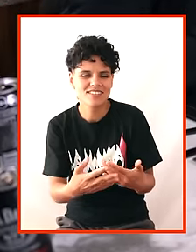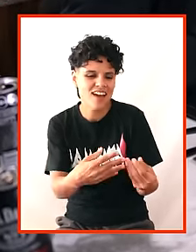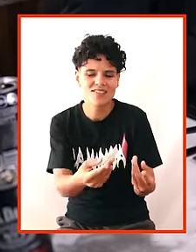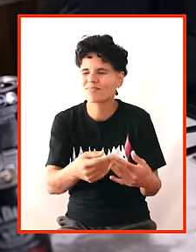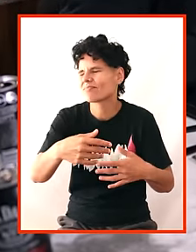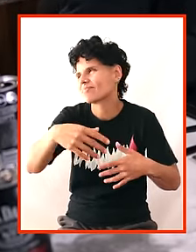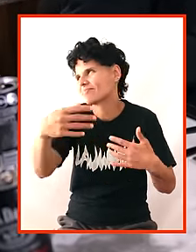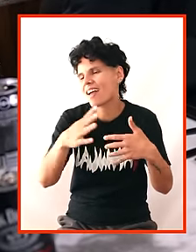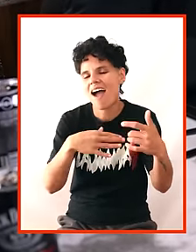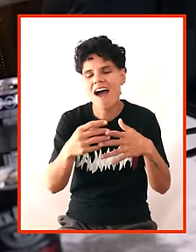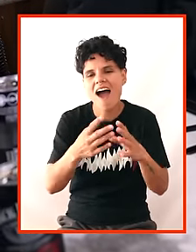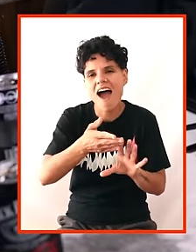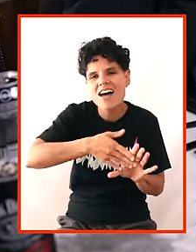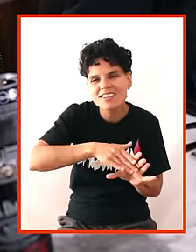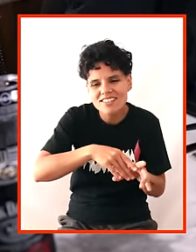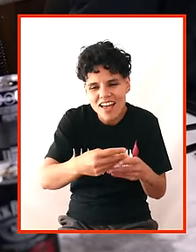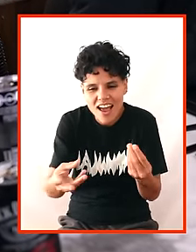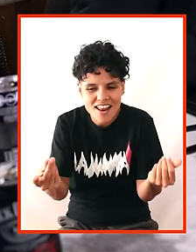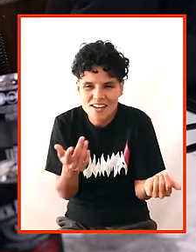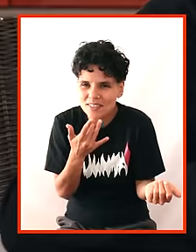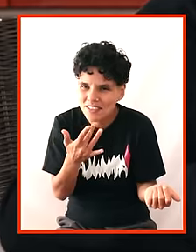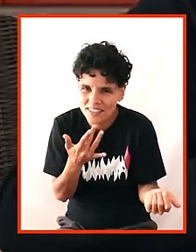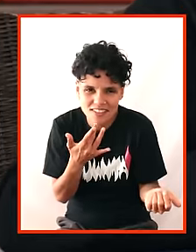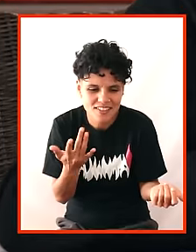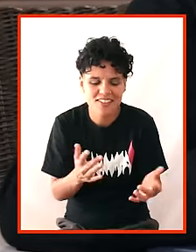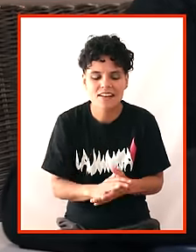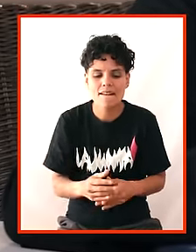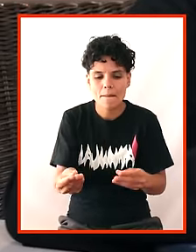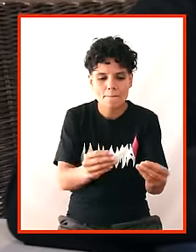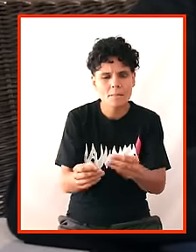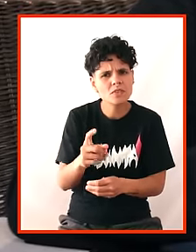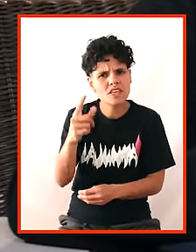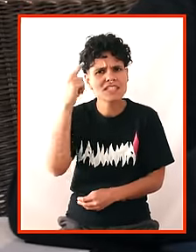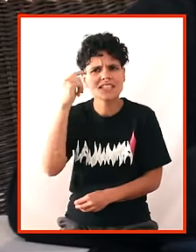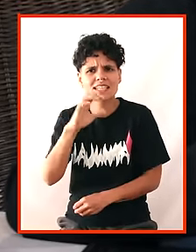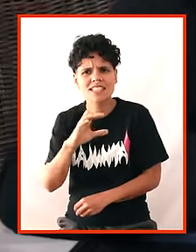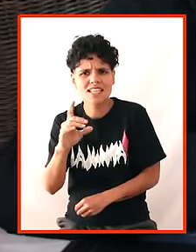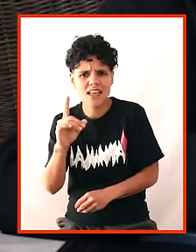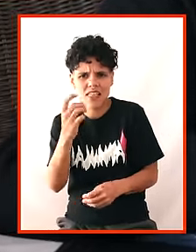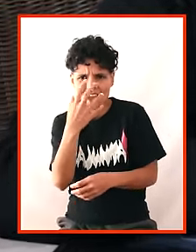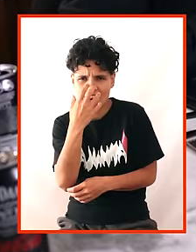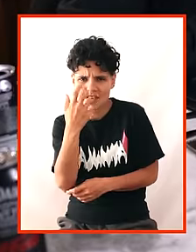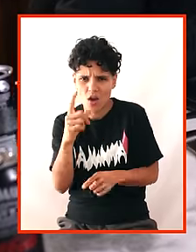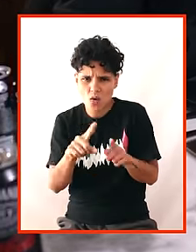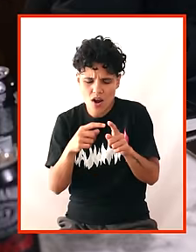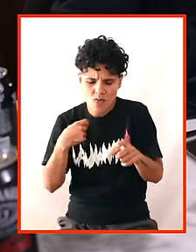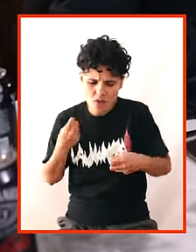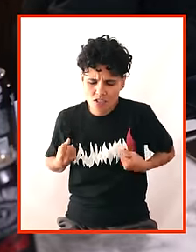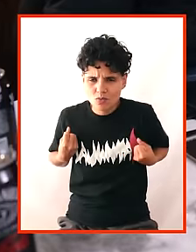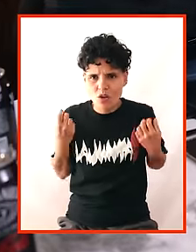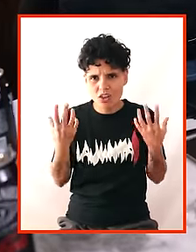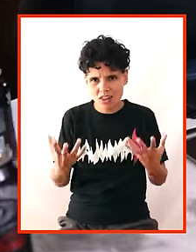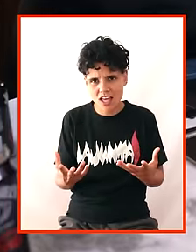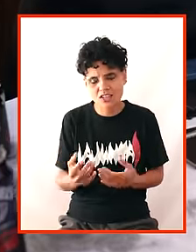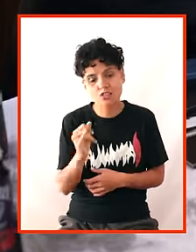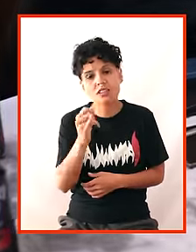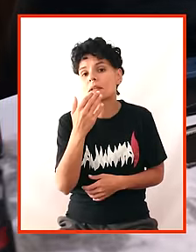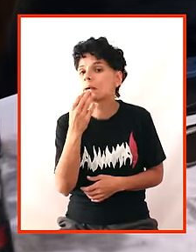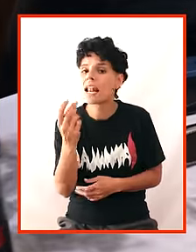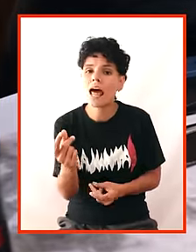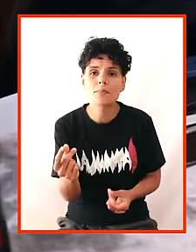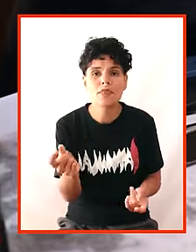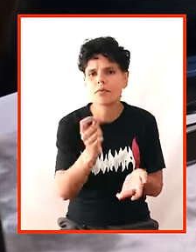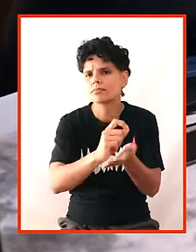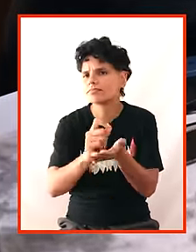Bueno, entonces, ese álbum lo recuerdan así como muy, muy espontáneo, muy para afuera. Muy visceral. Y también lo compusimos muy rápido. Y